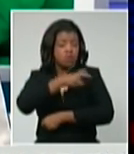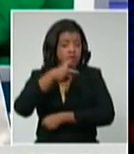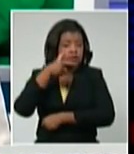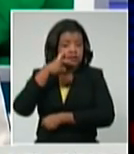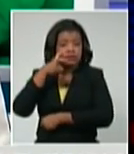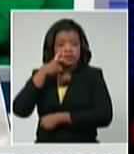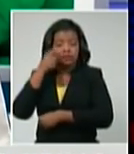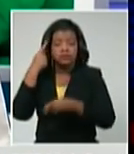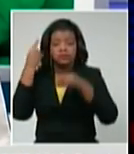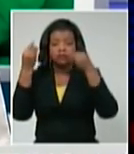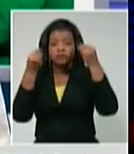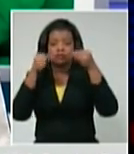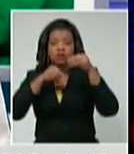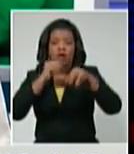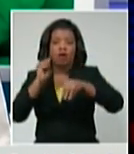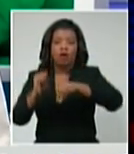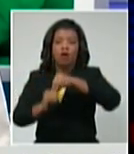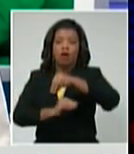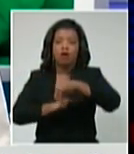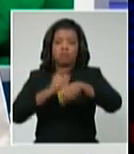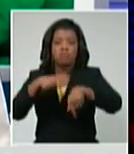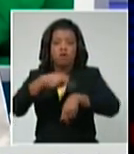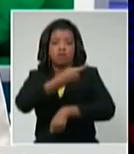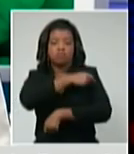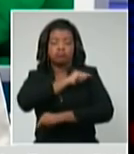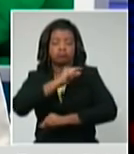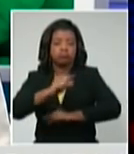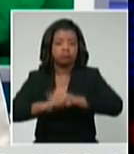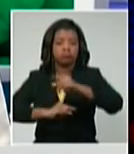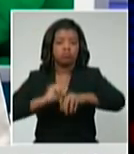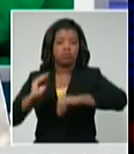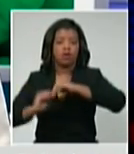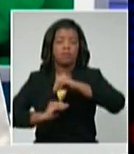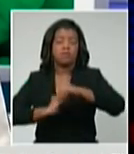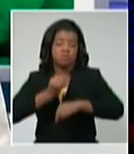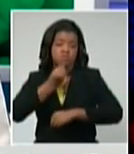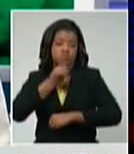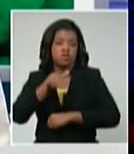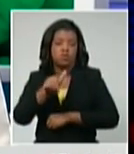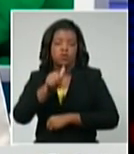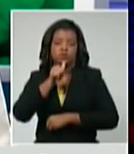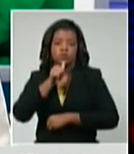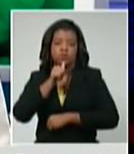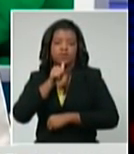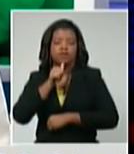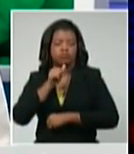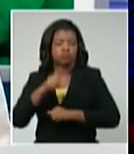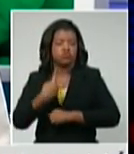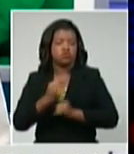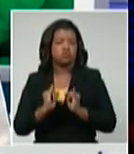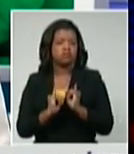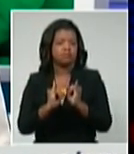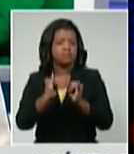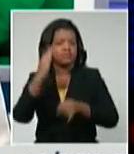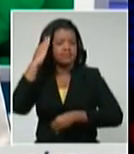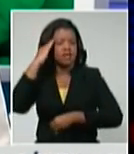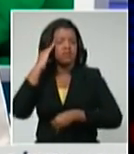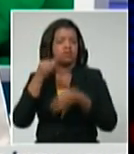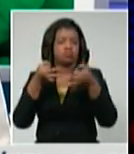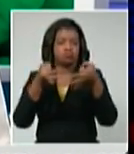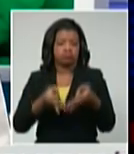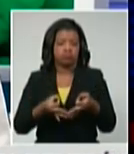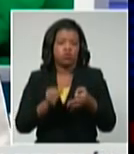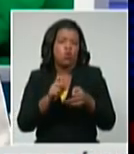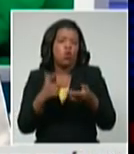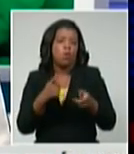los cambios que se vienen produciendo, pues pueda saber cómo enfrentar la